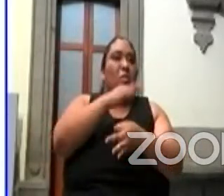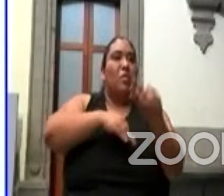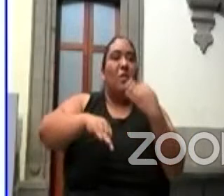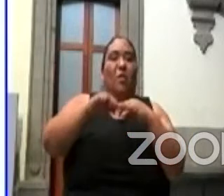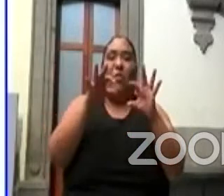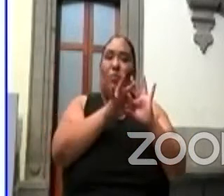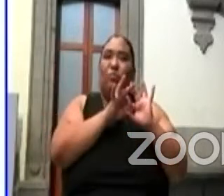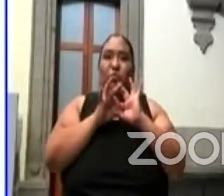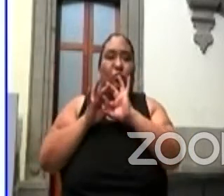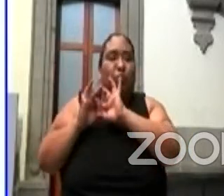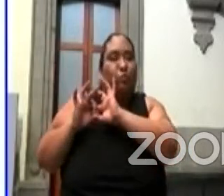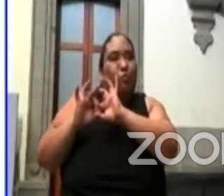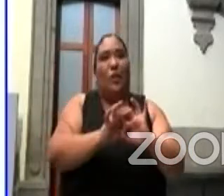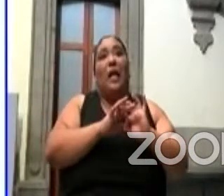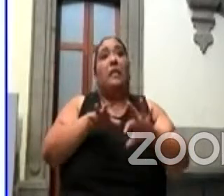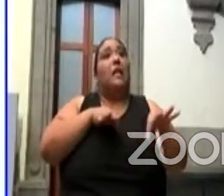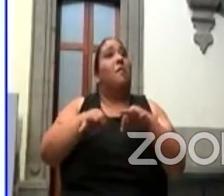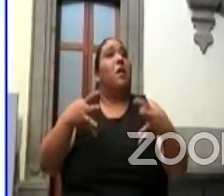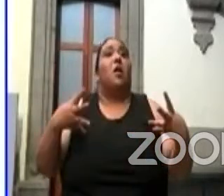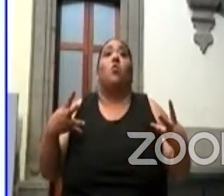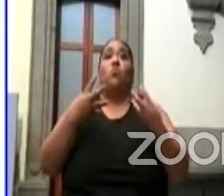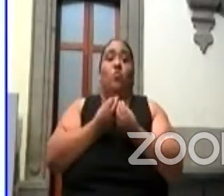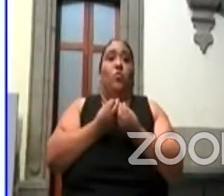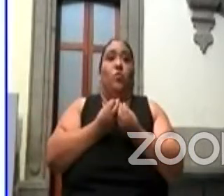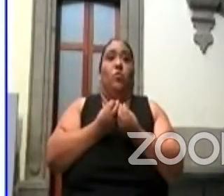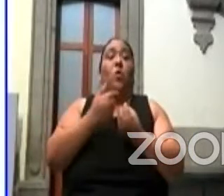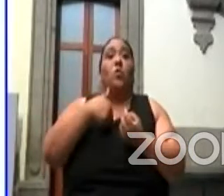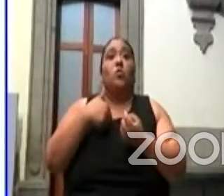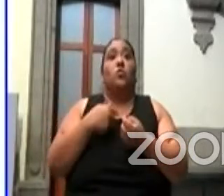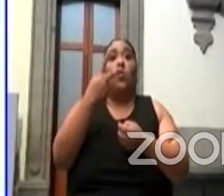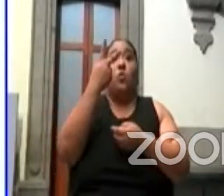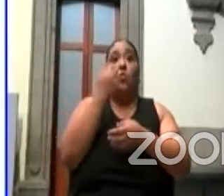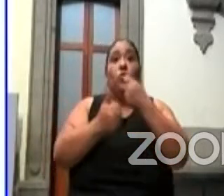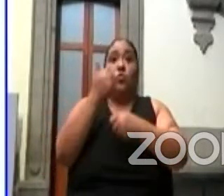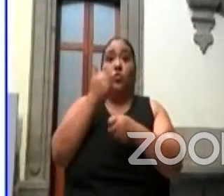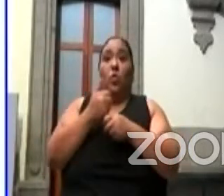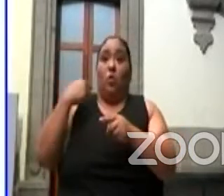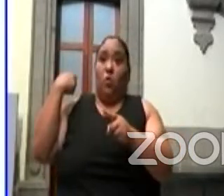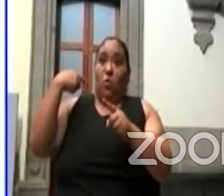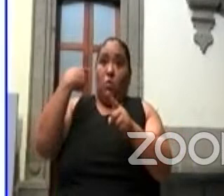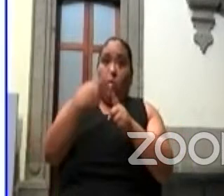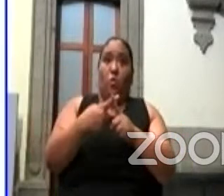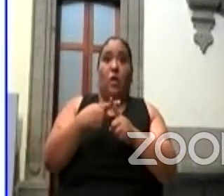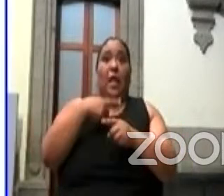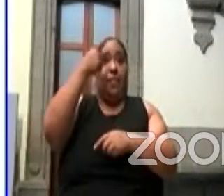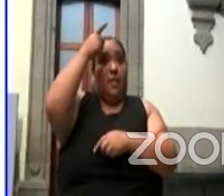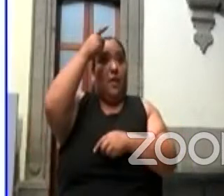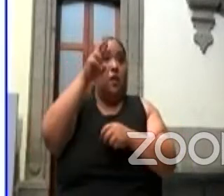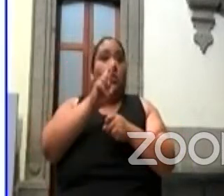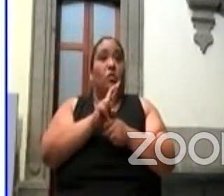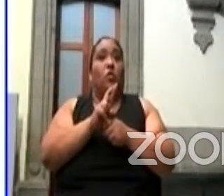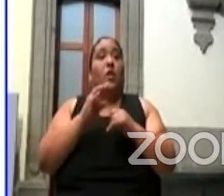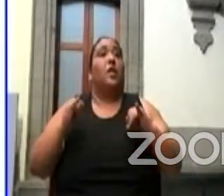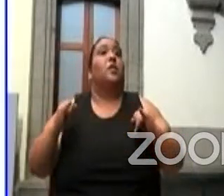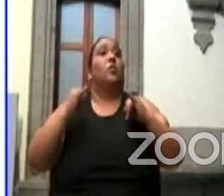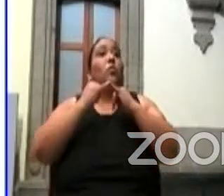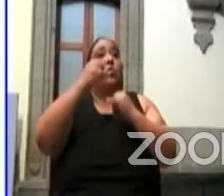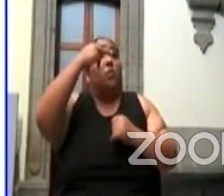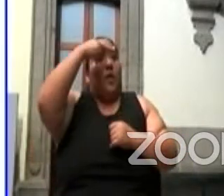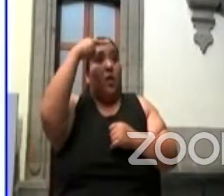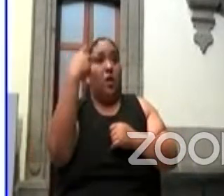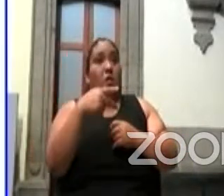trabajando juntos. Tengo 2 años de liderar la dirección del Instituto Mexiquense para la